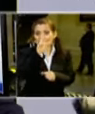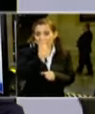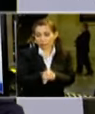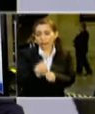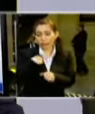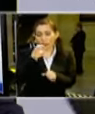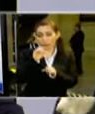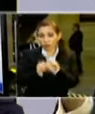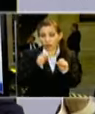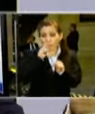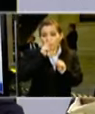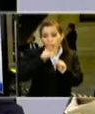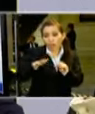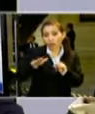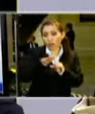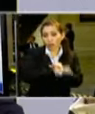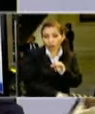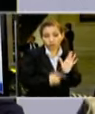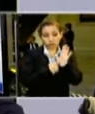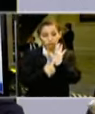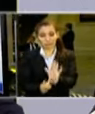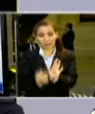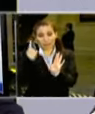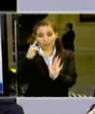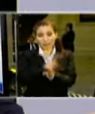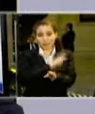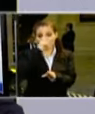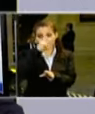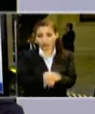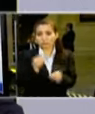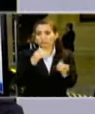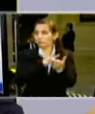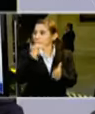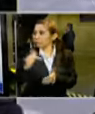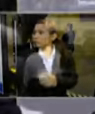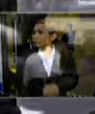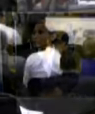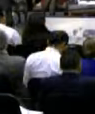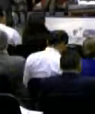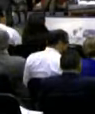verá muchísimo mejor representado para beneficio de México. Muchas gracias.